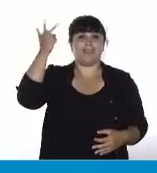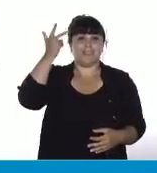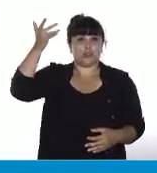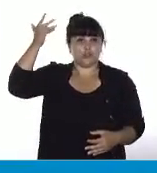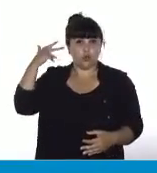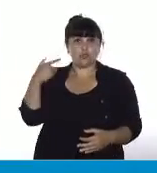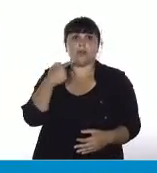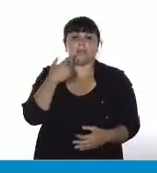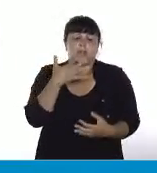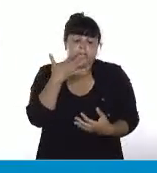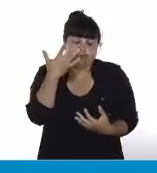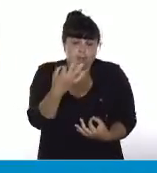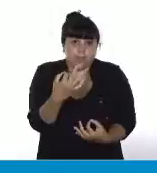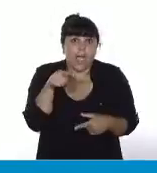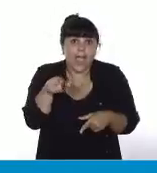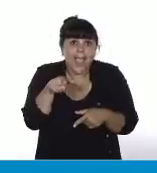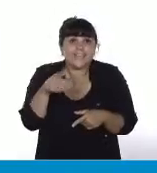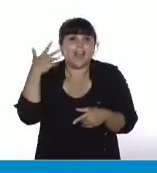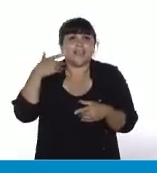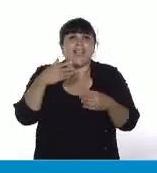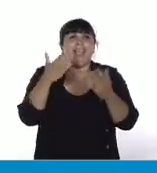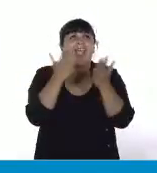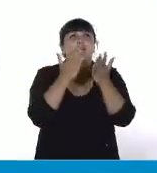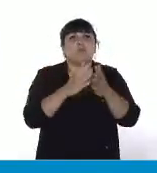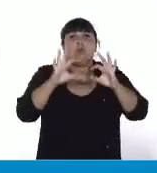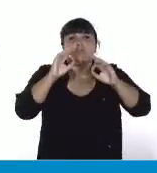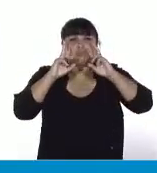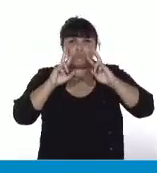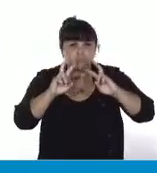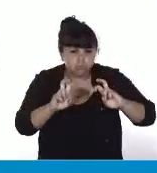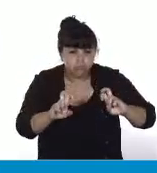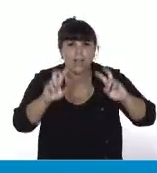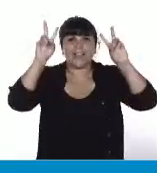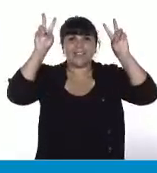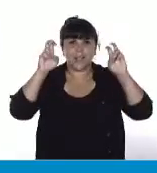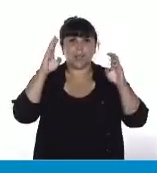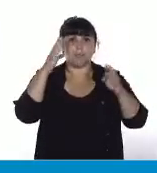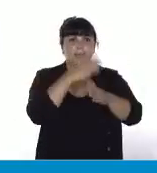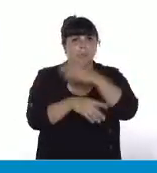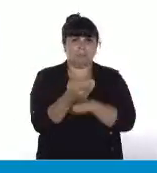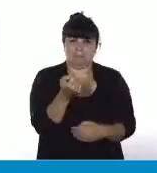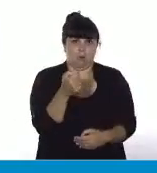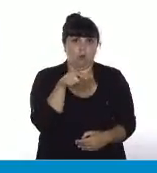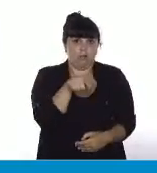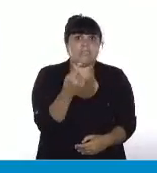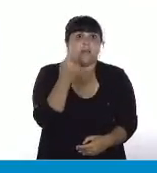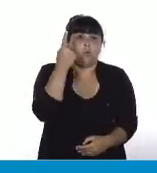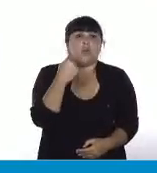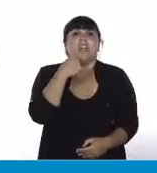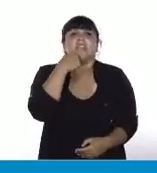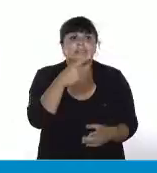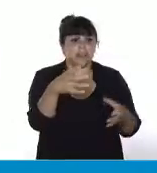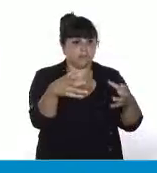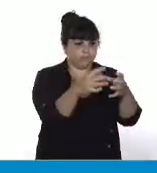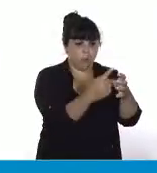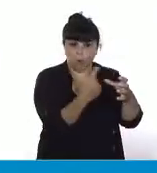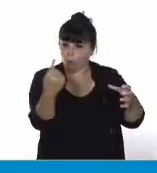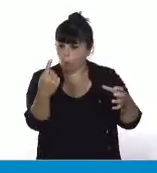vale la pena decir que es uno de los pocos estudios enfocados en la temática, nos plantea las realidades heterogéneas que viven estas